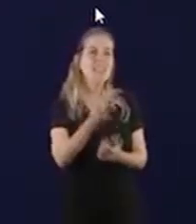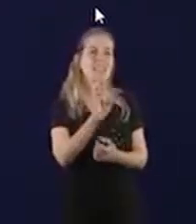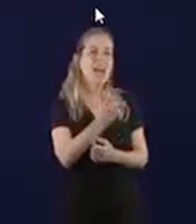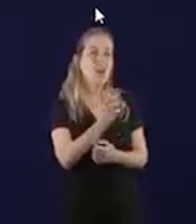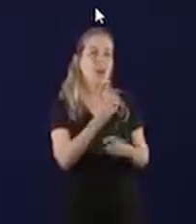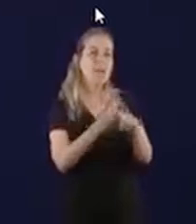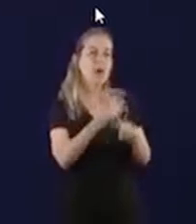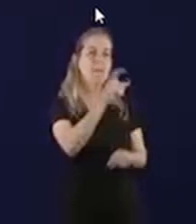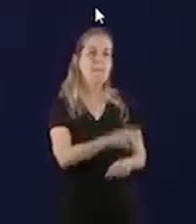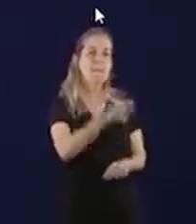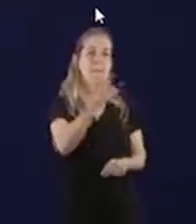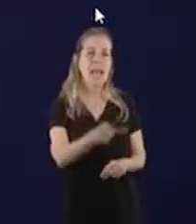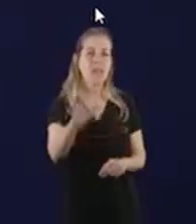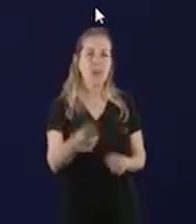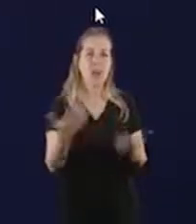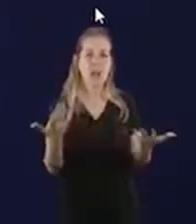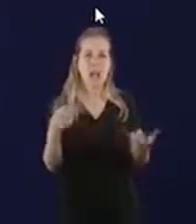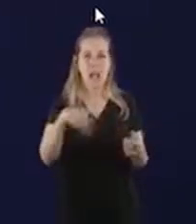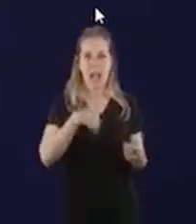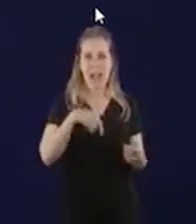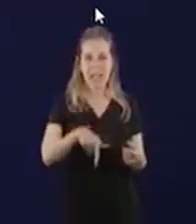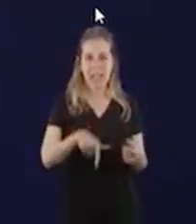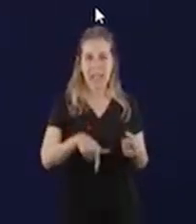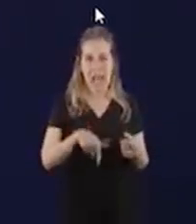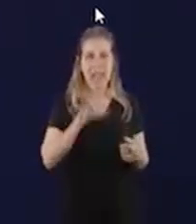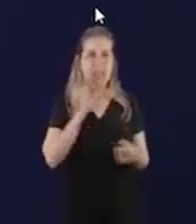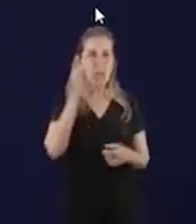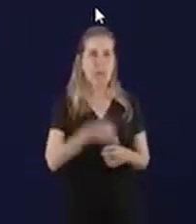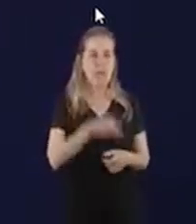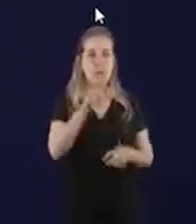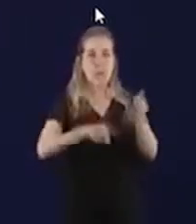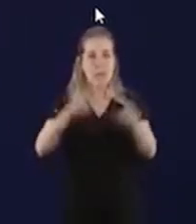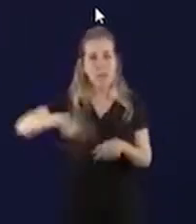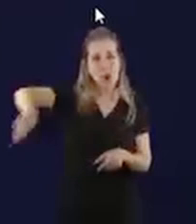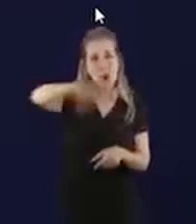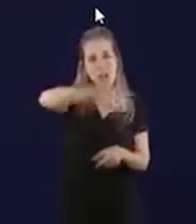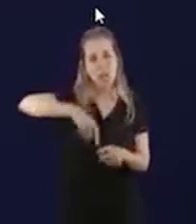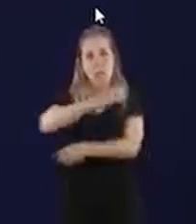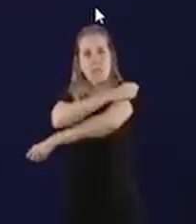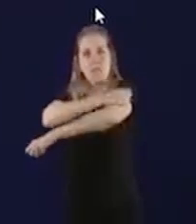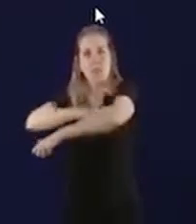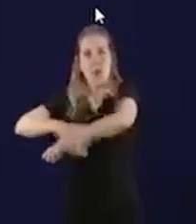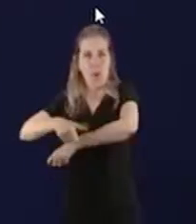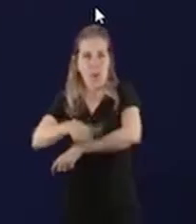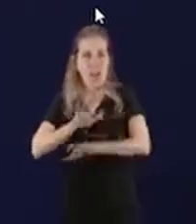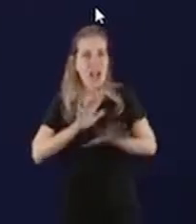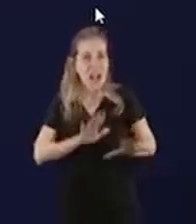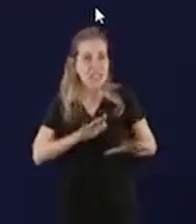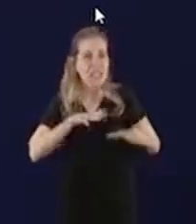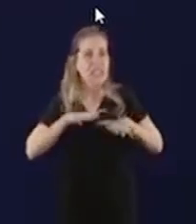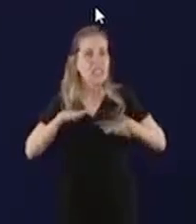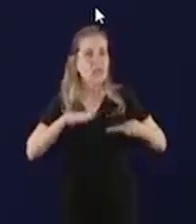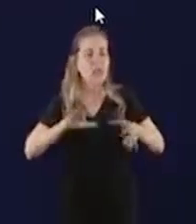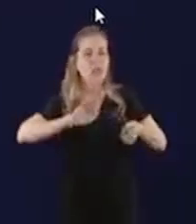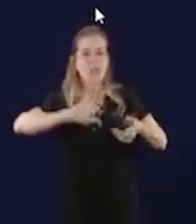habitante en un país donde la mitad de su gente es pobre Ese es el nivel de desastre que han hecho